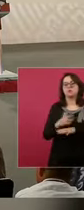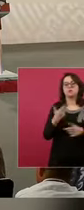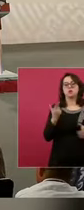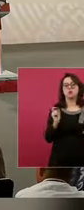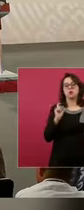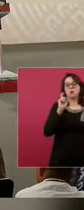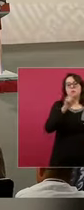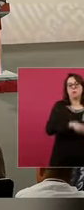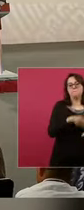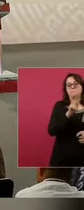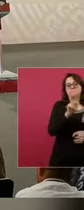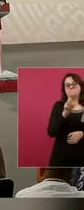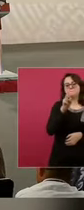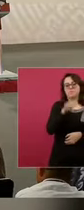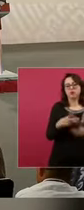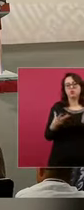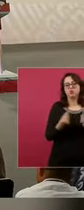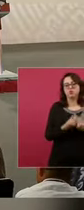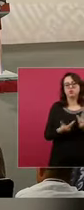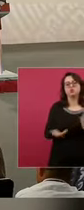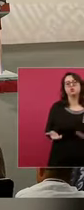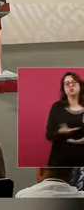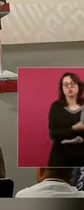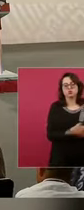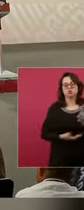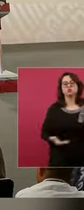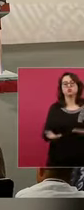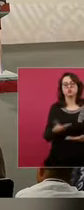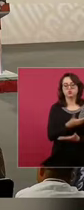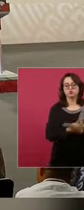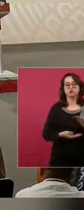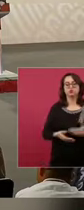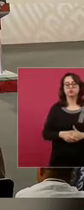todos los militantes y los ciudadanos aquí en la posada del